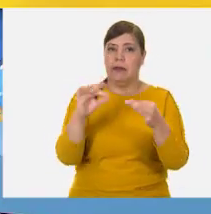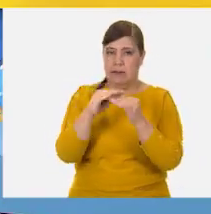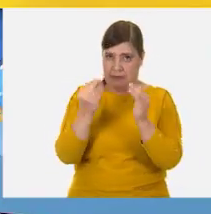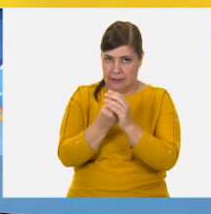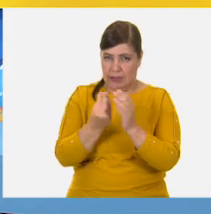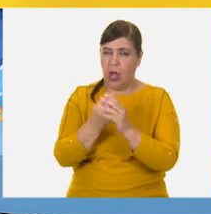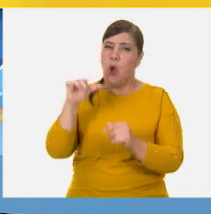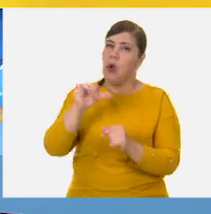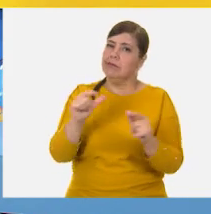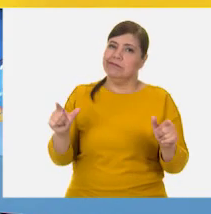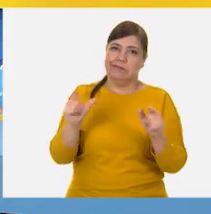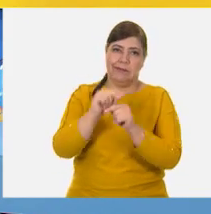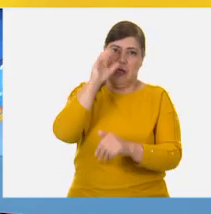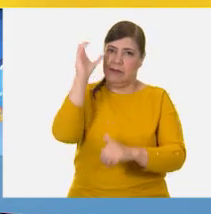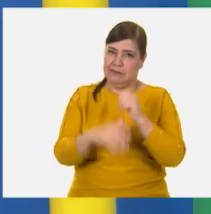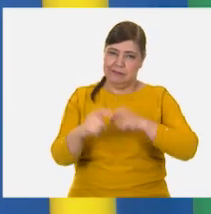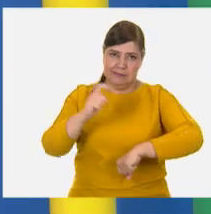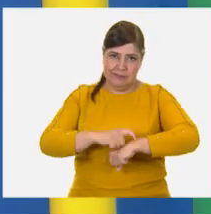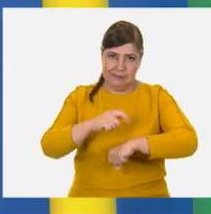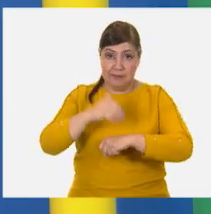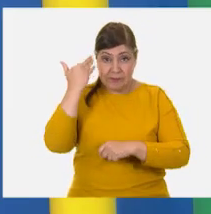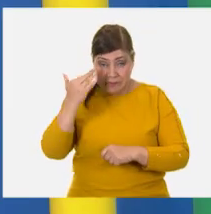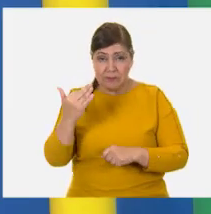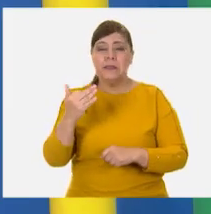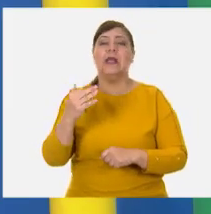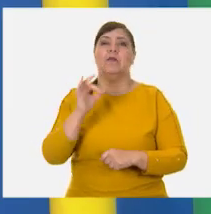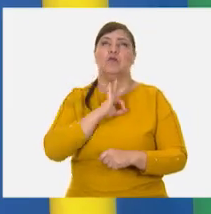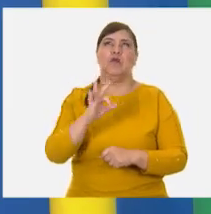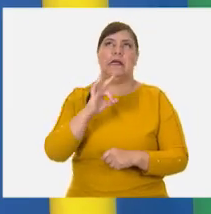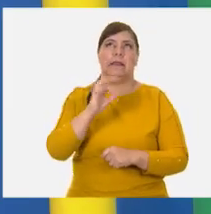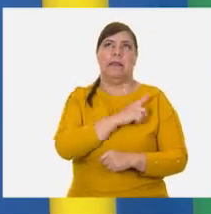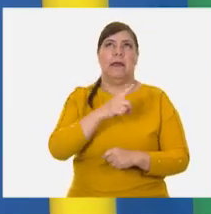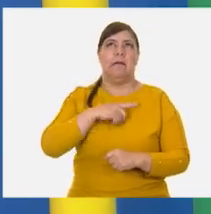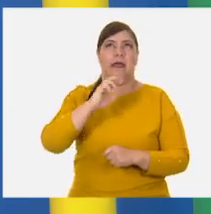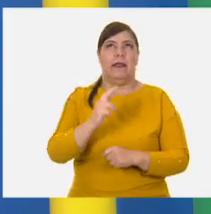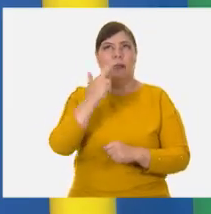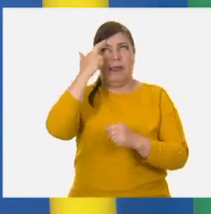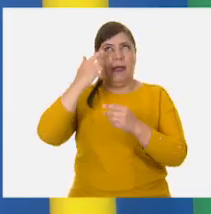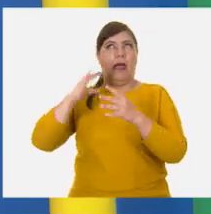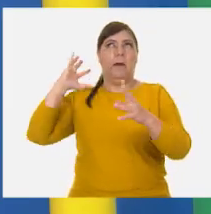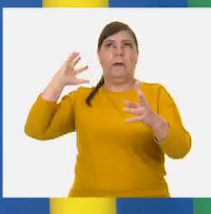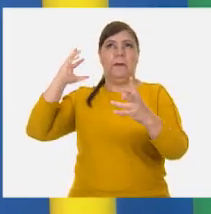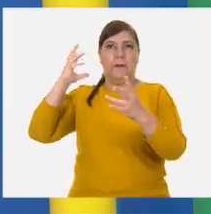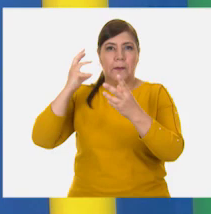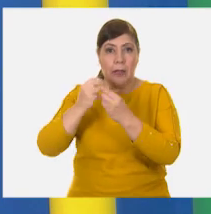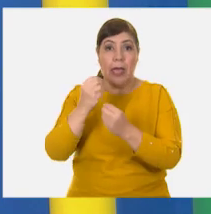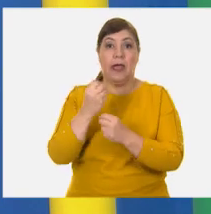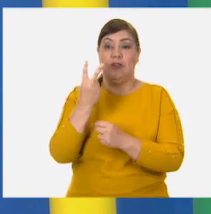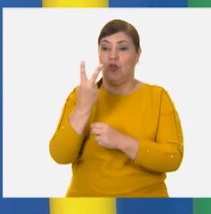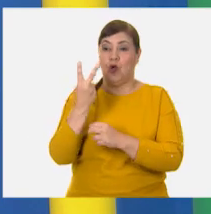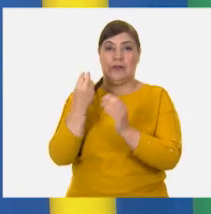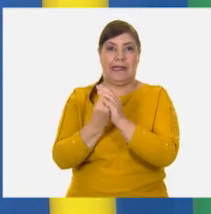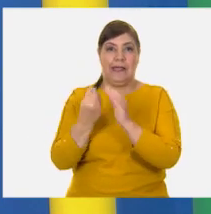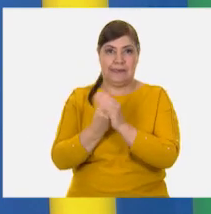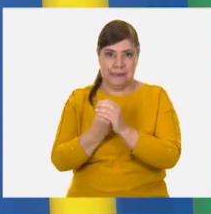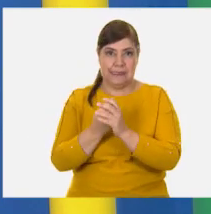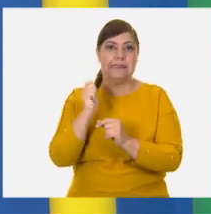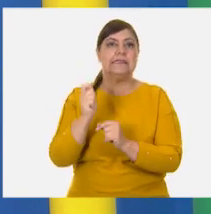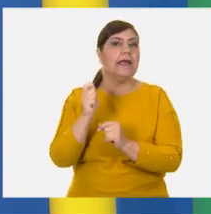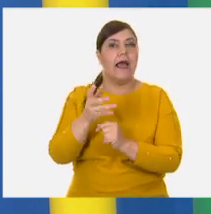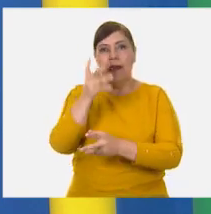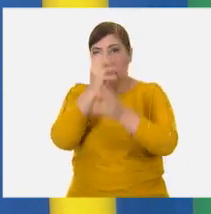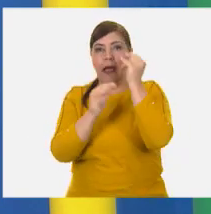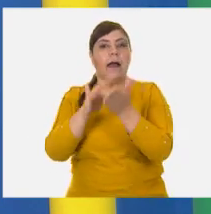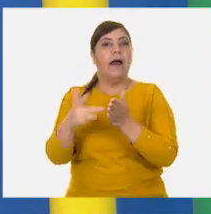hoy se nos ha terminado el tiempo y es momento de recapitular lo que hemos aprendido a lo largo de estas 2 sesiones.